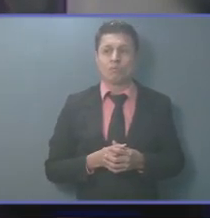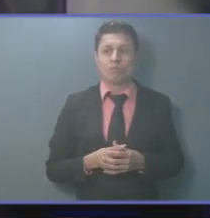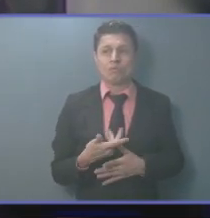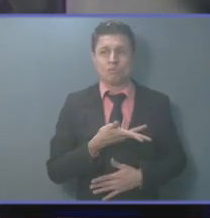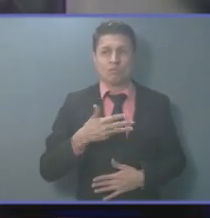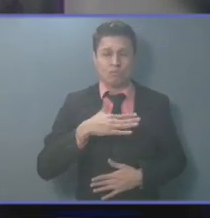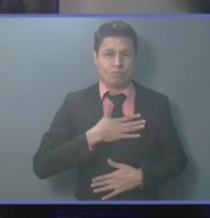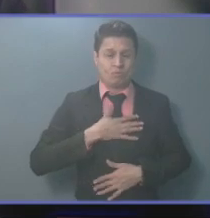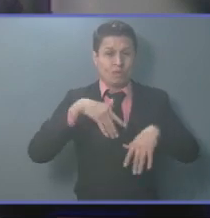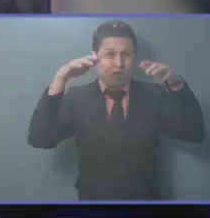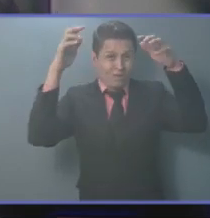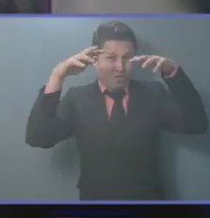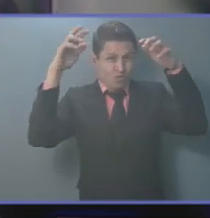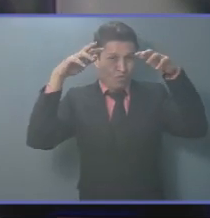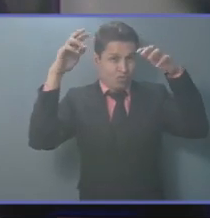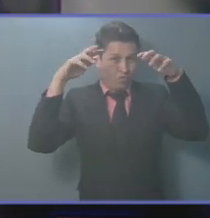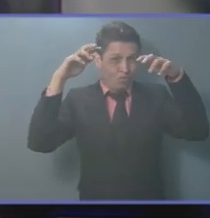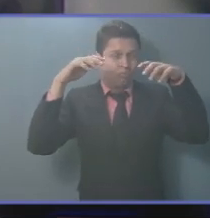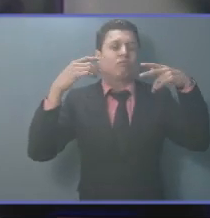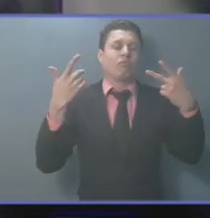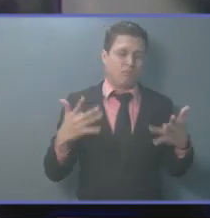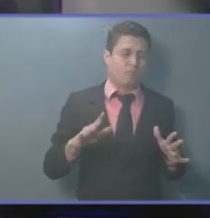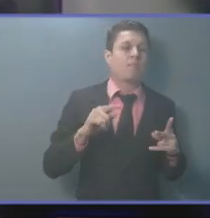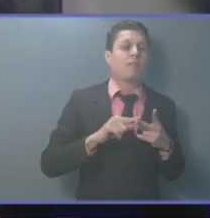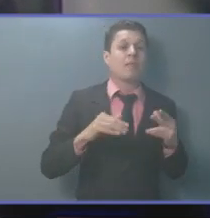Tenemos una pandemia que nos está